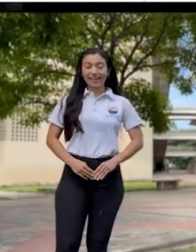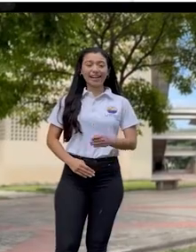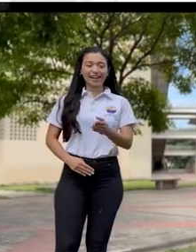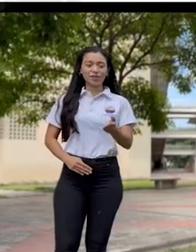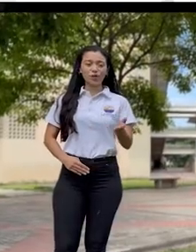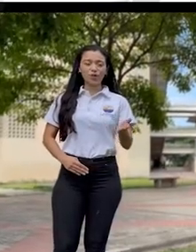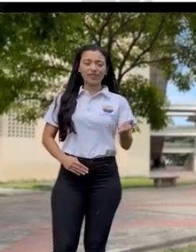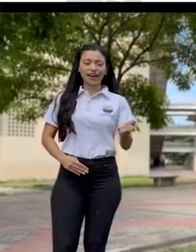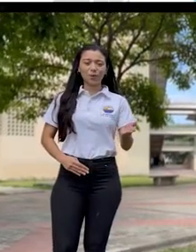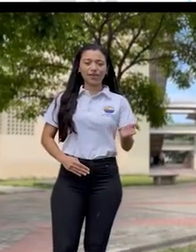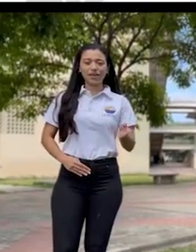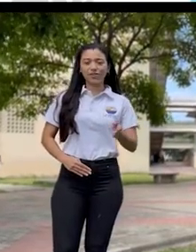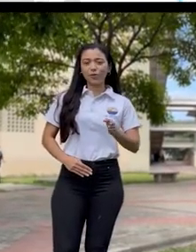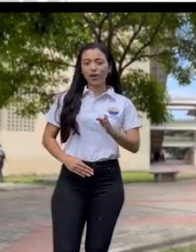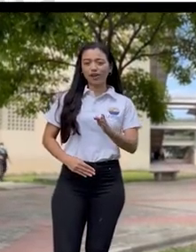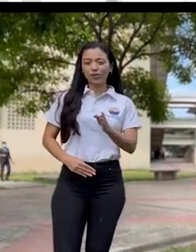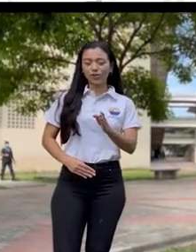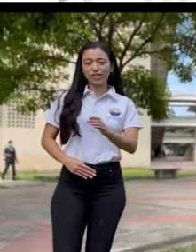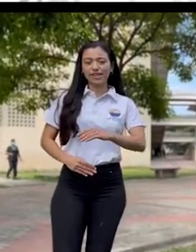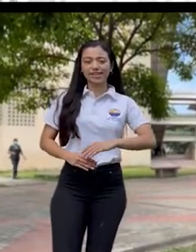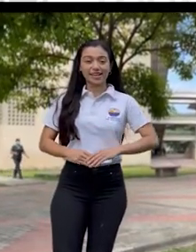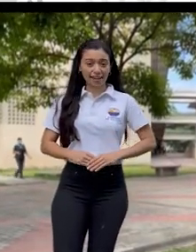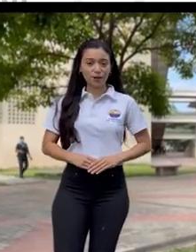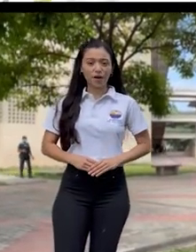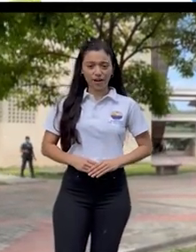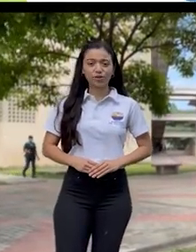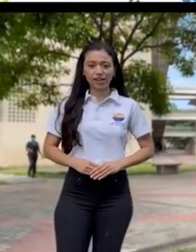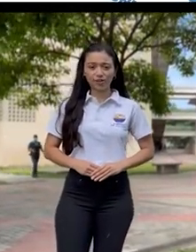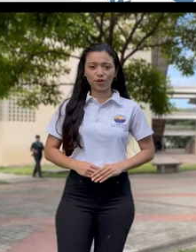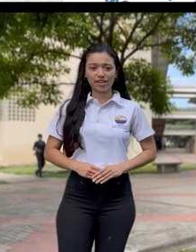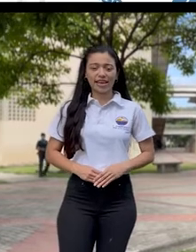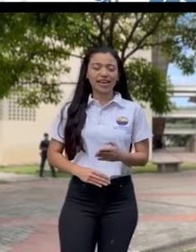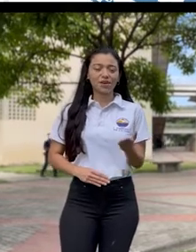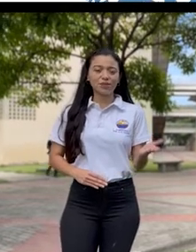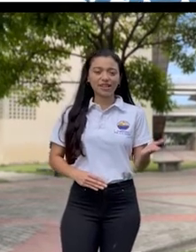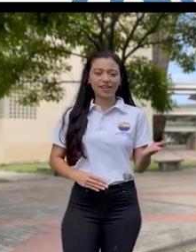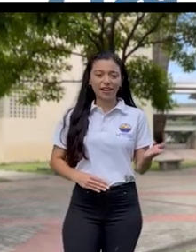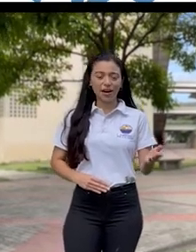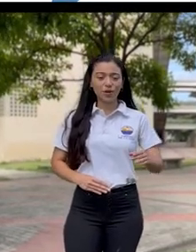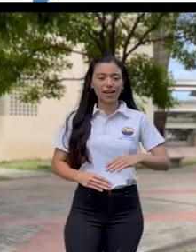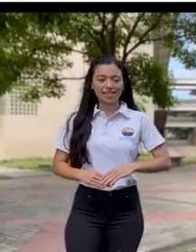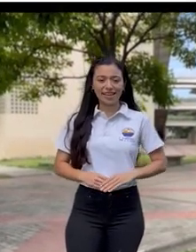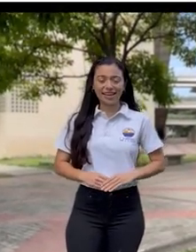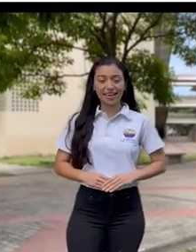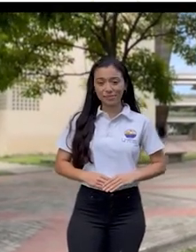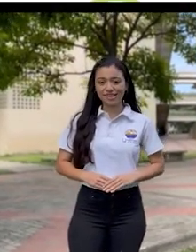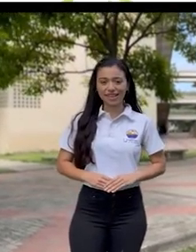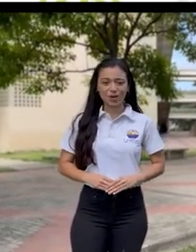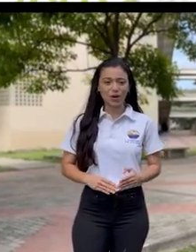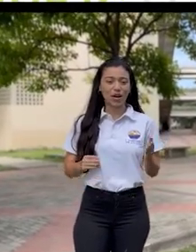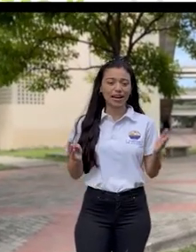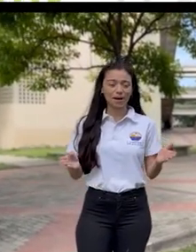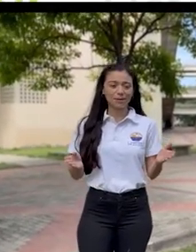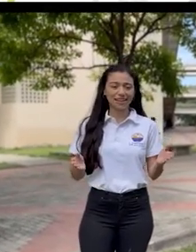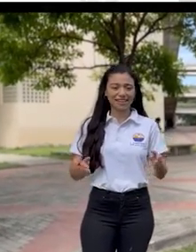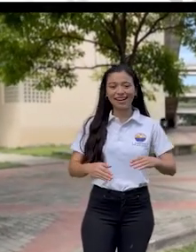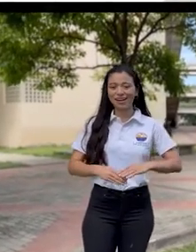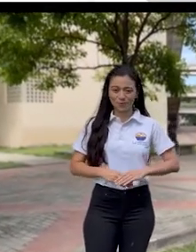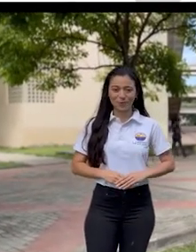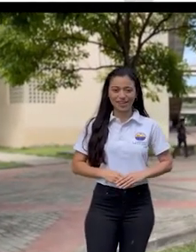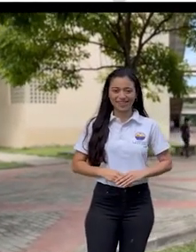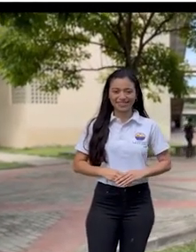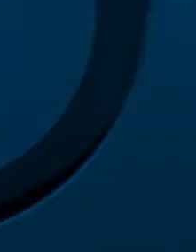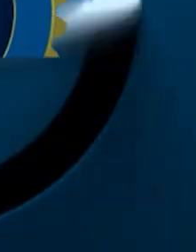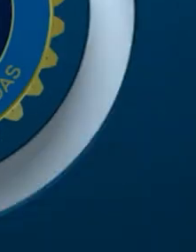Colombia. El galardón fue entregado mediante un acto donde se exaltaron a varios rectores y que fue celebrado en la sede del Ministerio en la capital